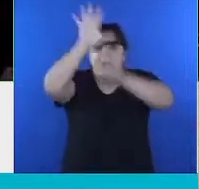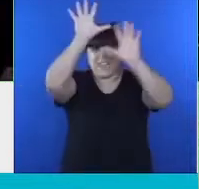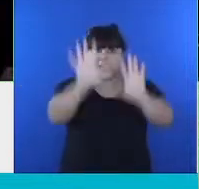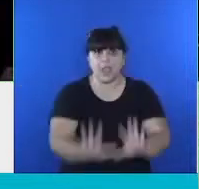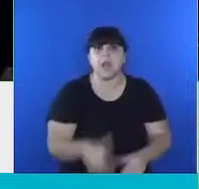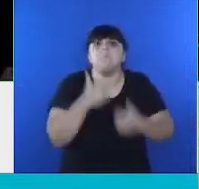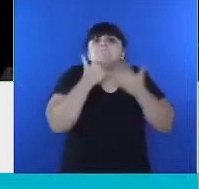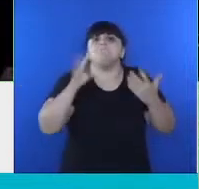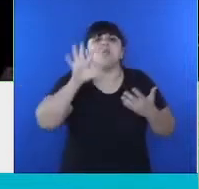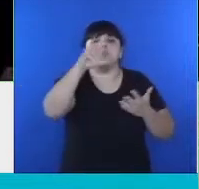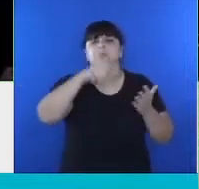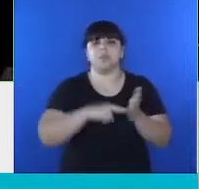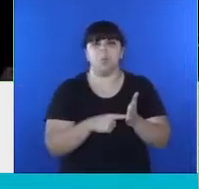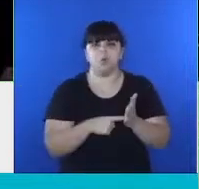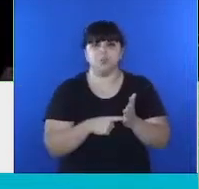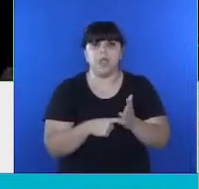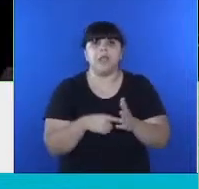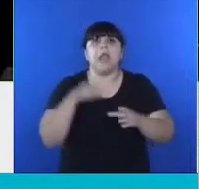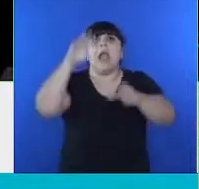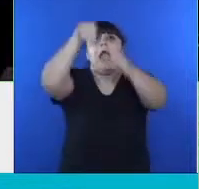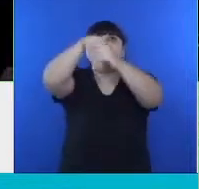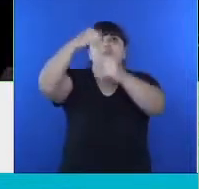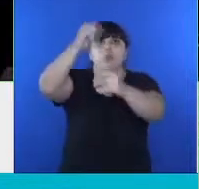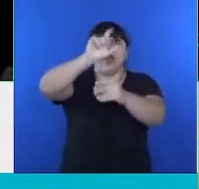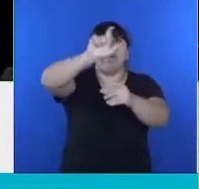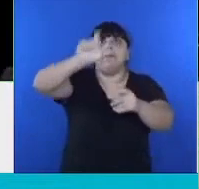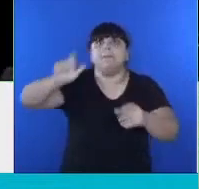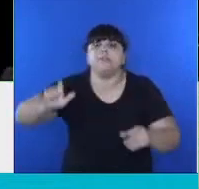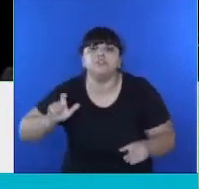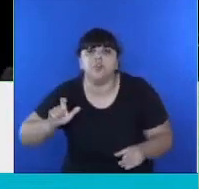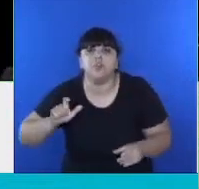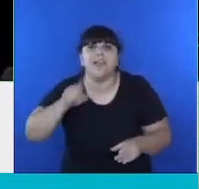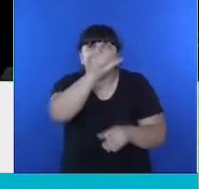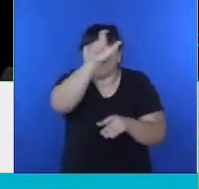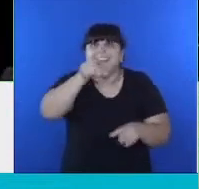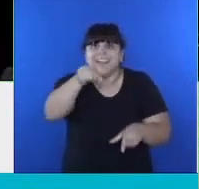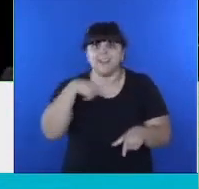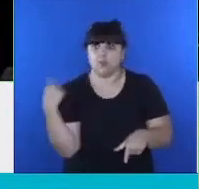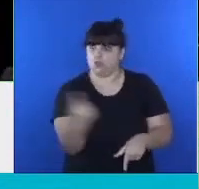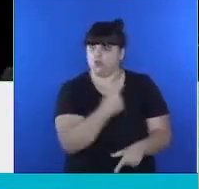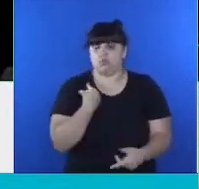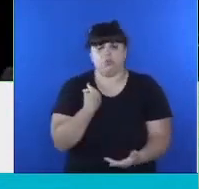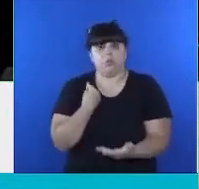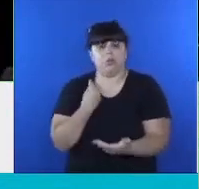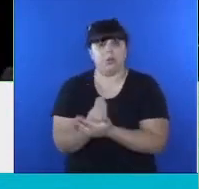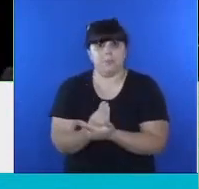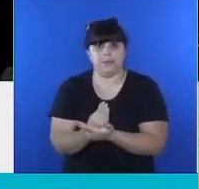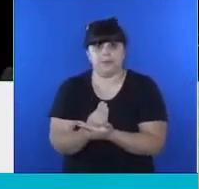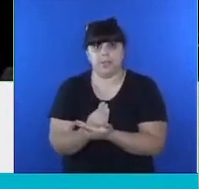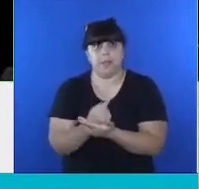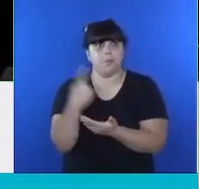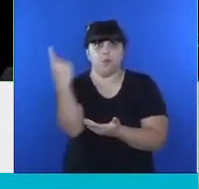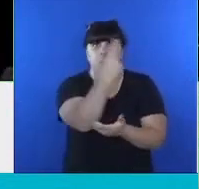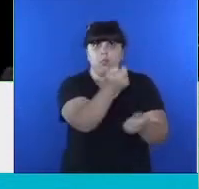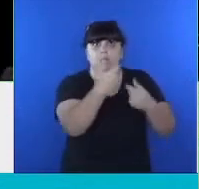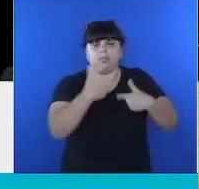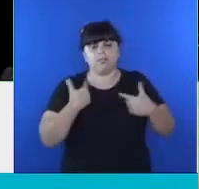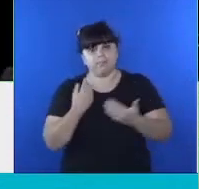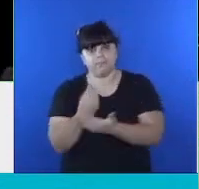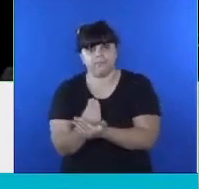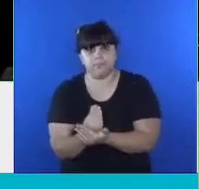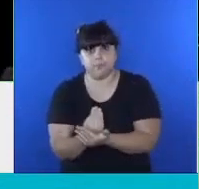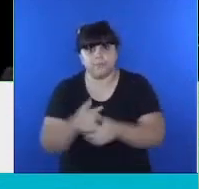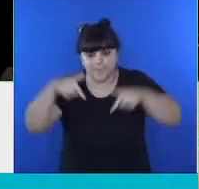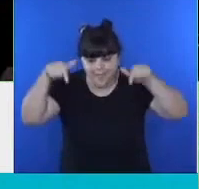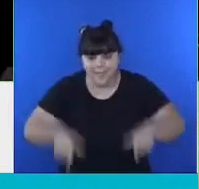que adentro de la provincia de Buenos Aires vivan bonaerenses a quienes representamos en primera instancia